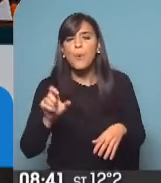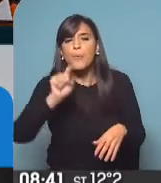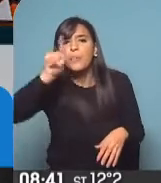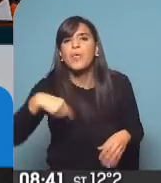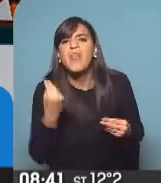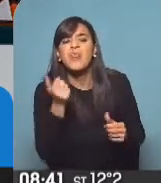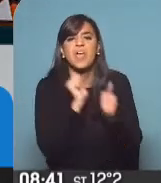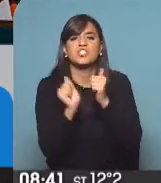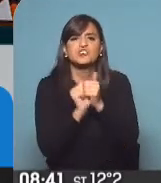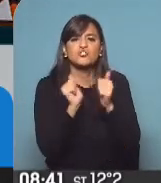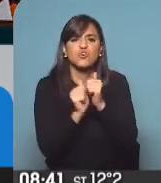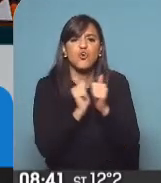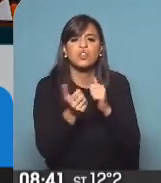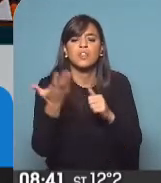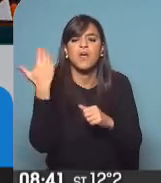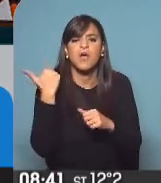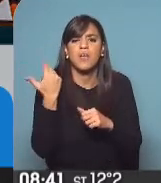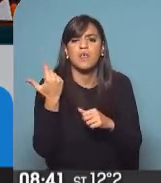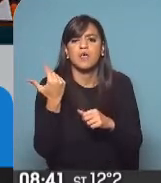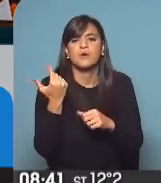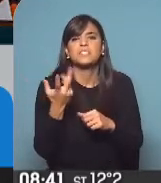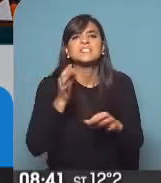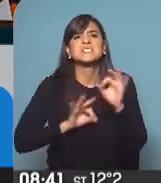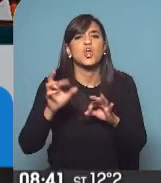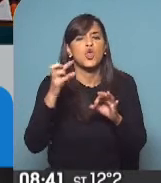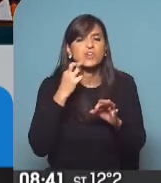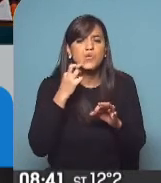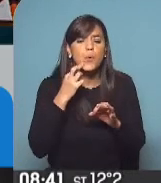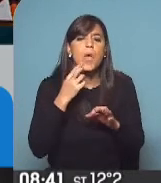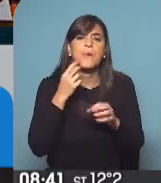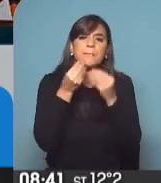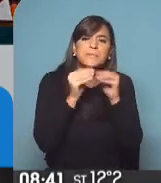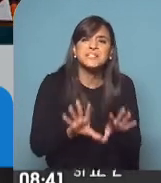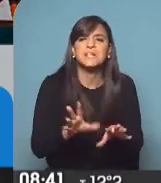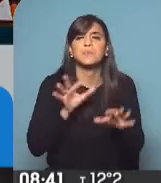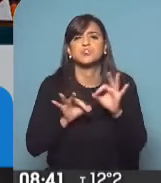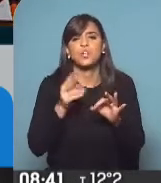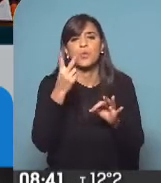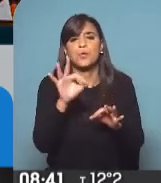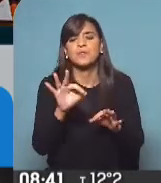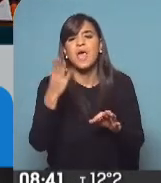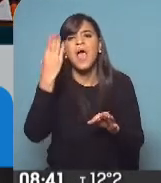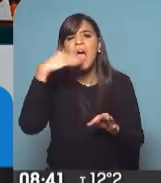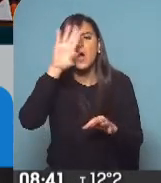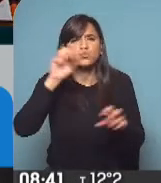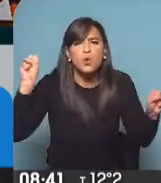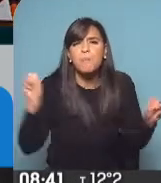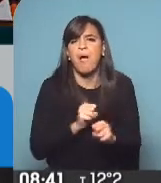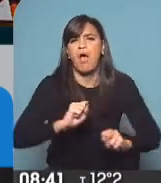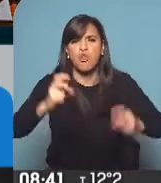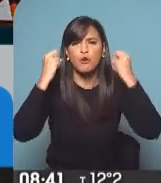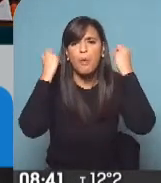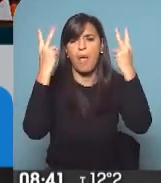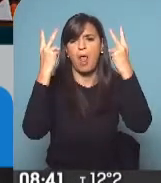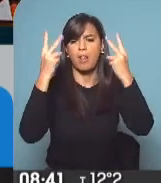historias que tuvieron una circulación enorme a fines del siglo 19 el principio del siglo 20 de ochos matreros y a 8 más los gauchos rebeldes